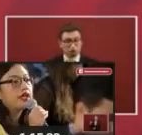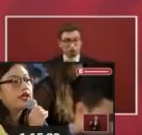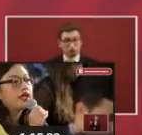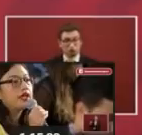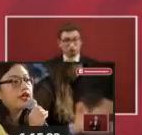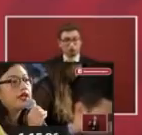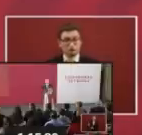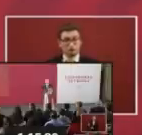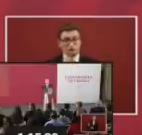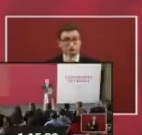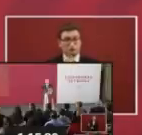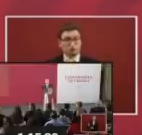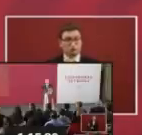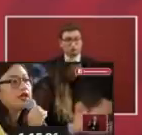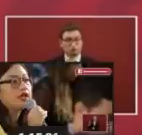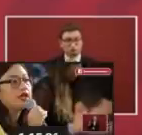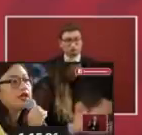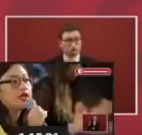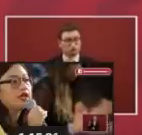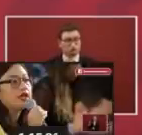a ver si se puede a las 9.